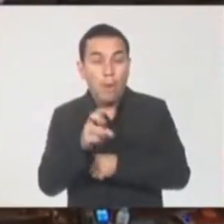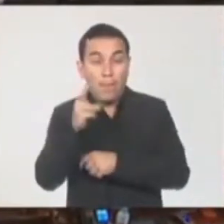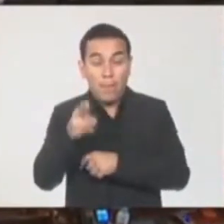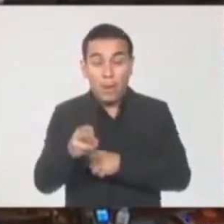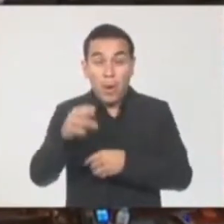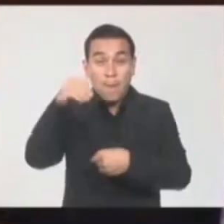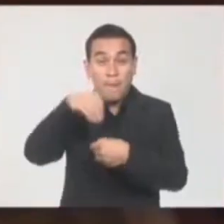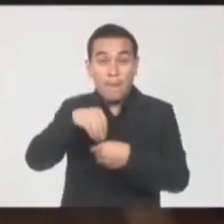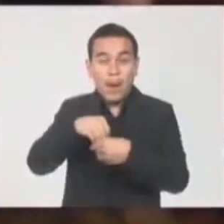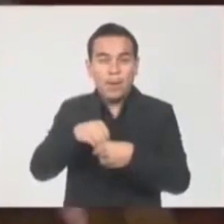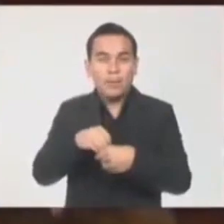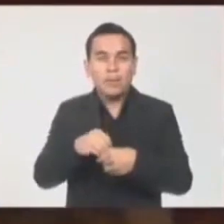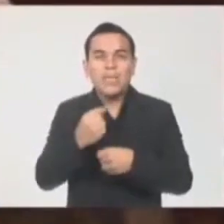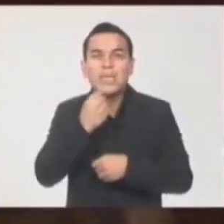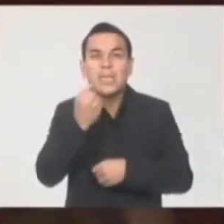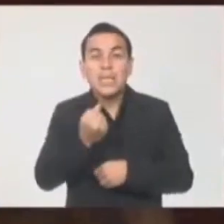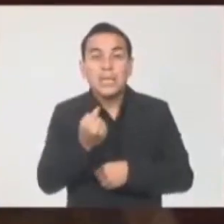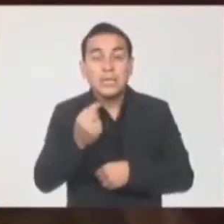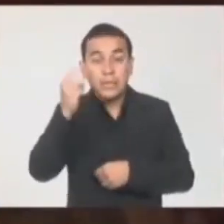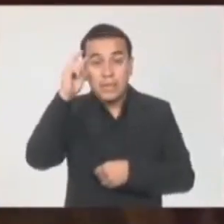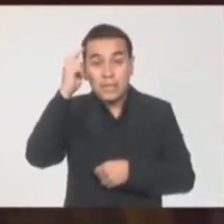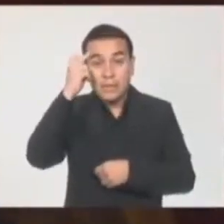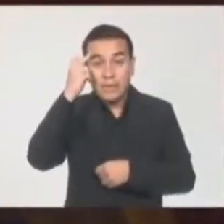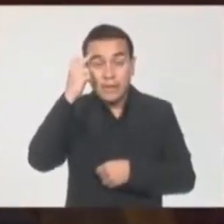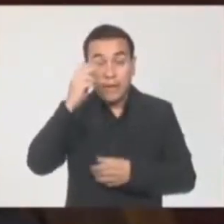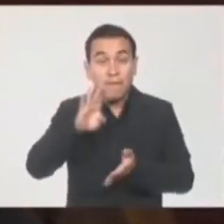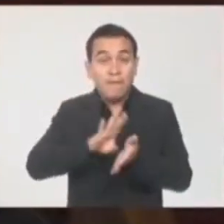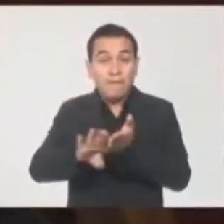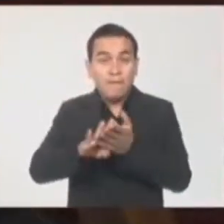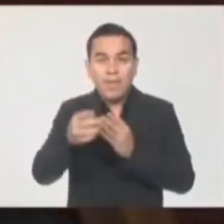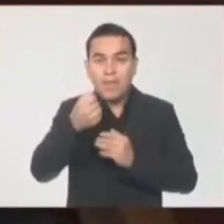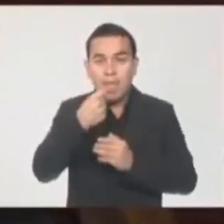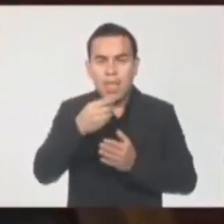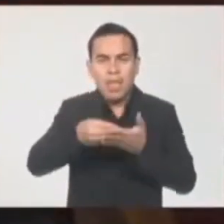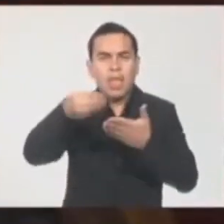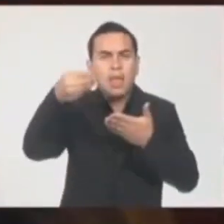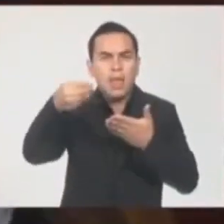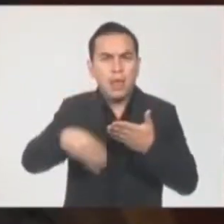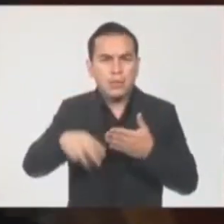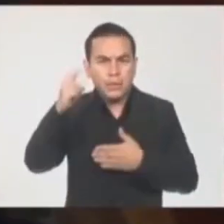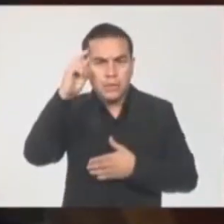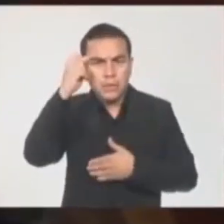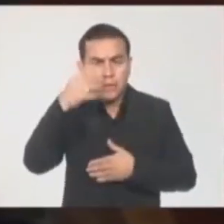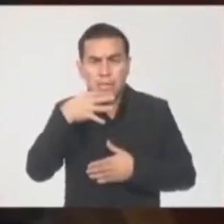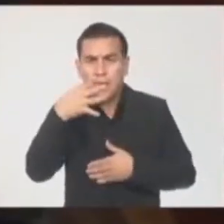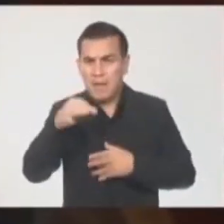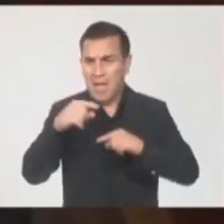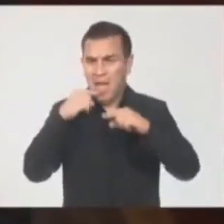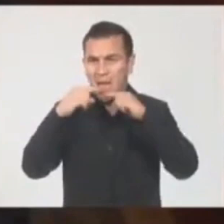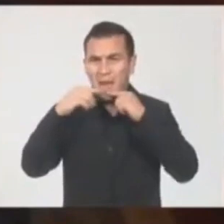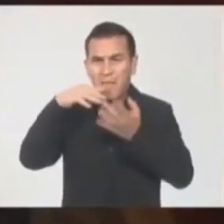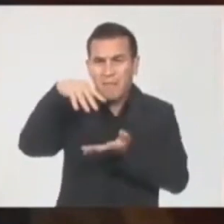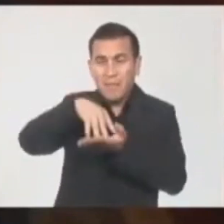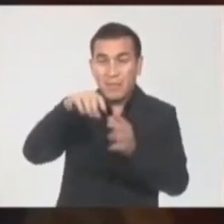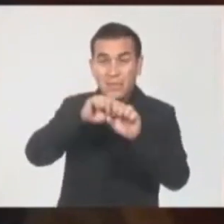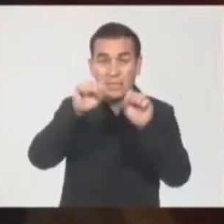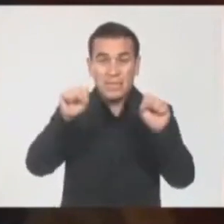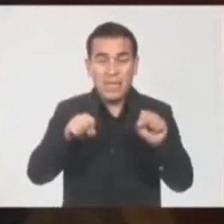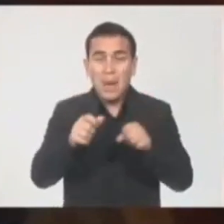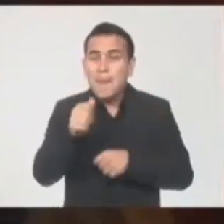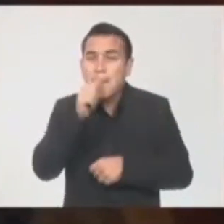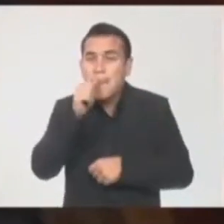sus semillas, y que además nos vendiera las medicinas con sobreprecio. ¿Se le puede llamar democracia a un sistema que privatizó